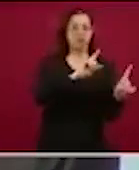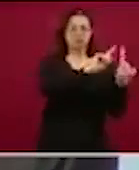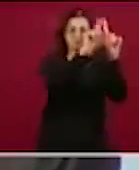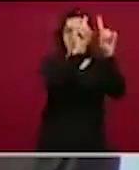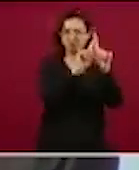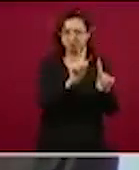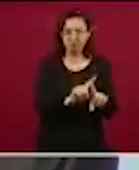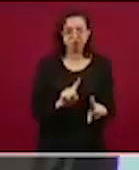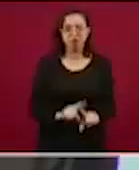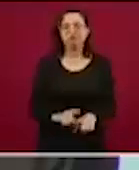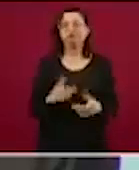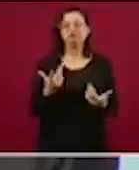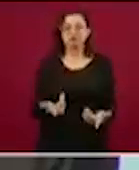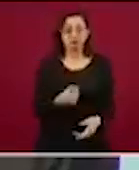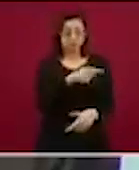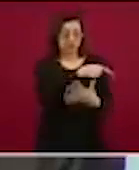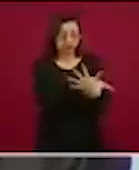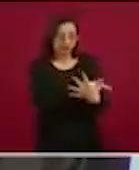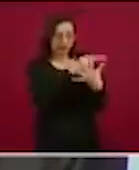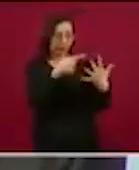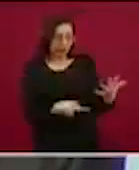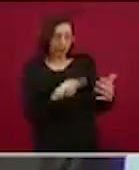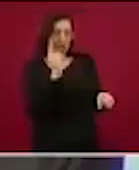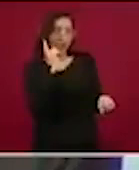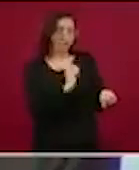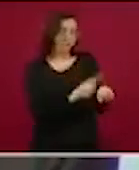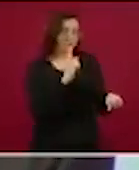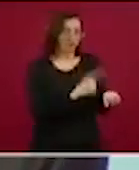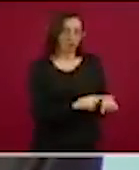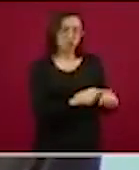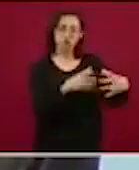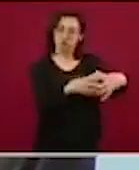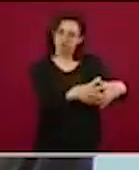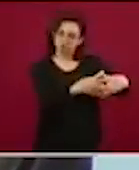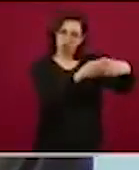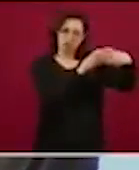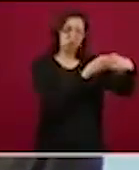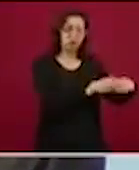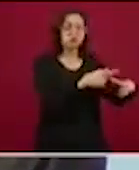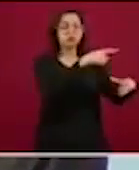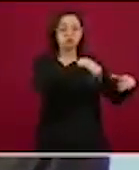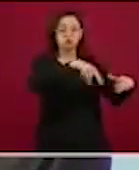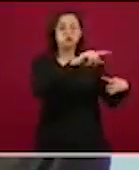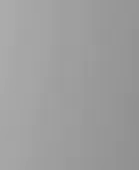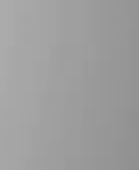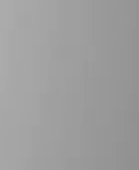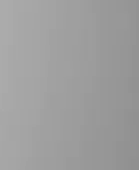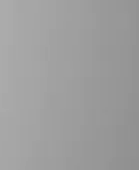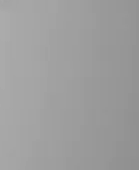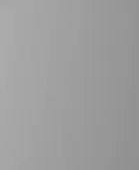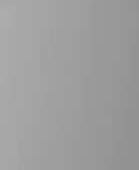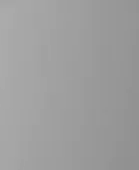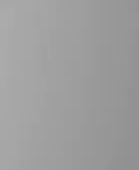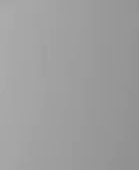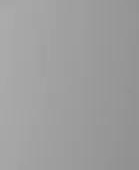en desmedida estos productos por la psicosis colectiva a raíz de la confirmación del coronavirus en mexico